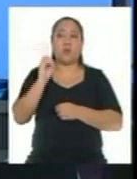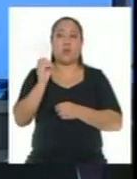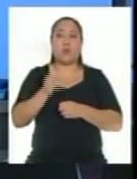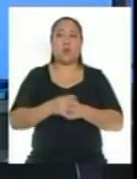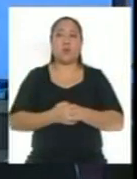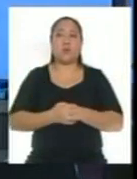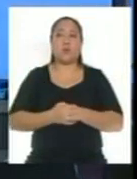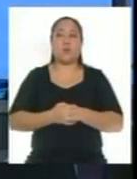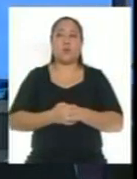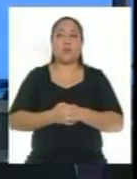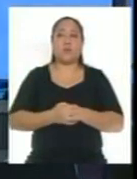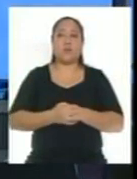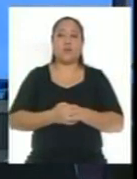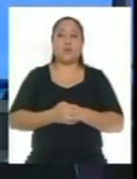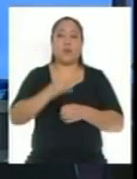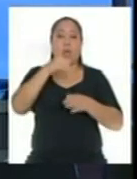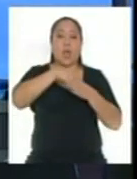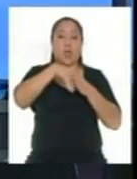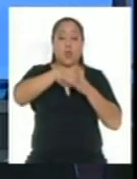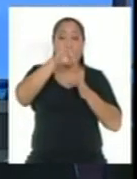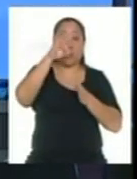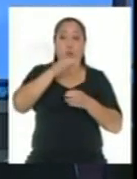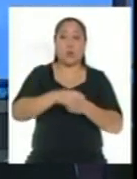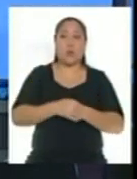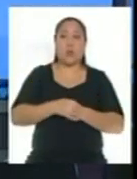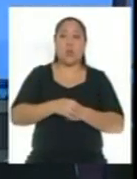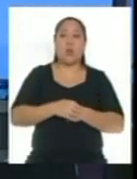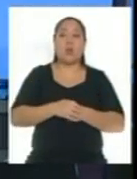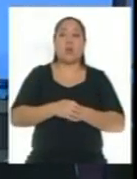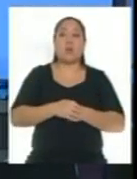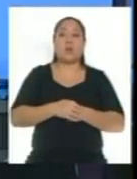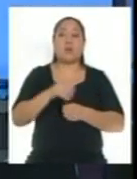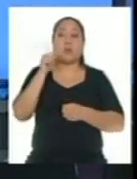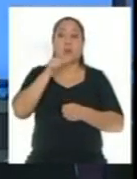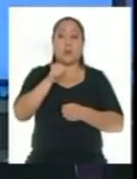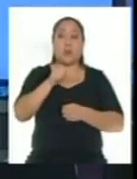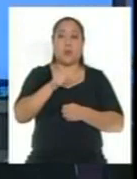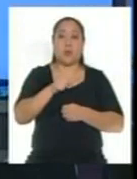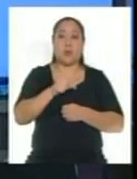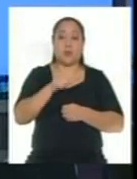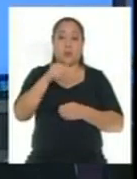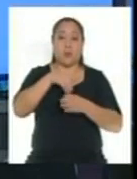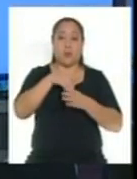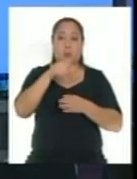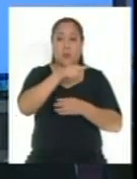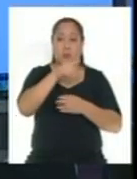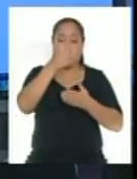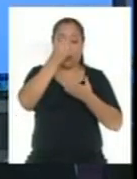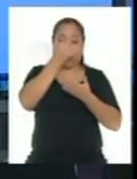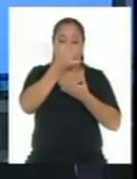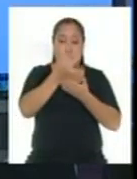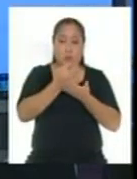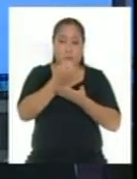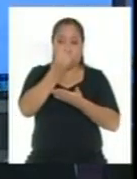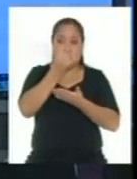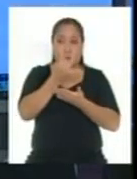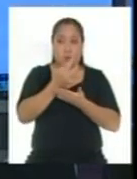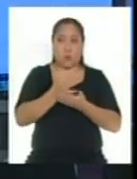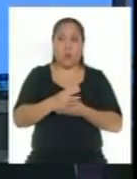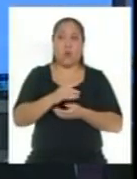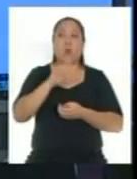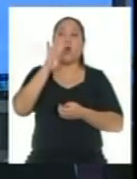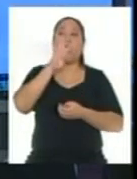77.927%. Electores hábiles, con ese nivel de actas contabilizadas,